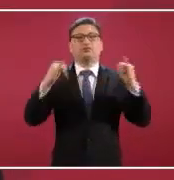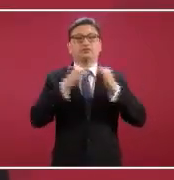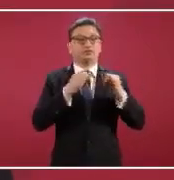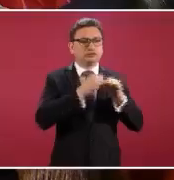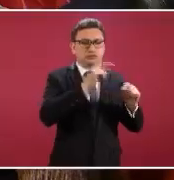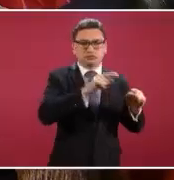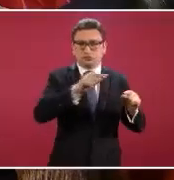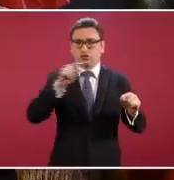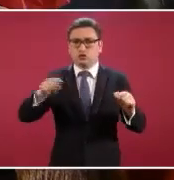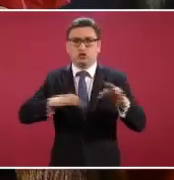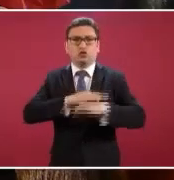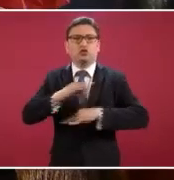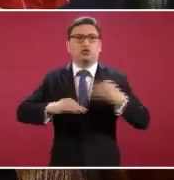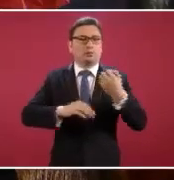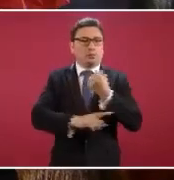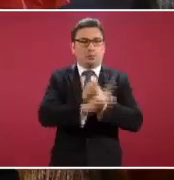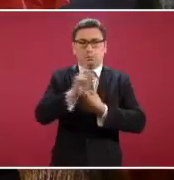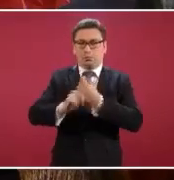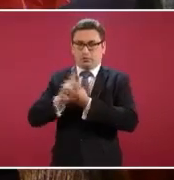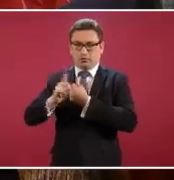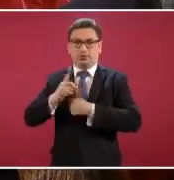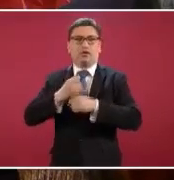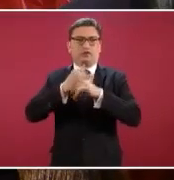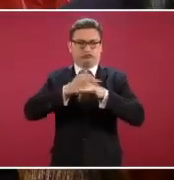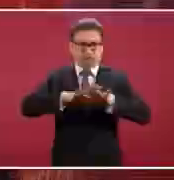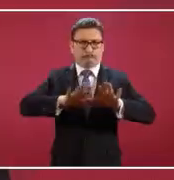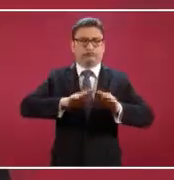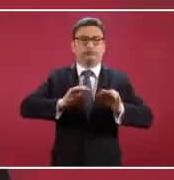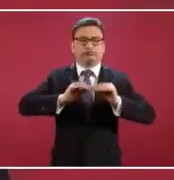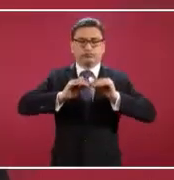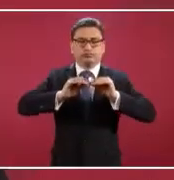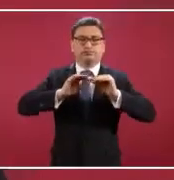de esclarecer lo ocurrido y de hacer justicia.